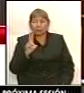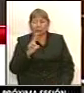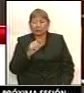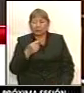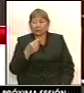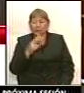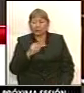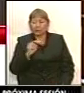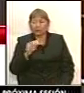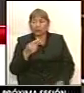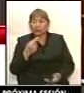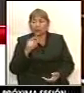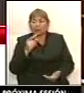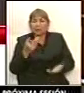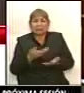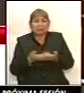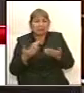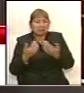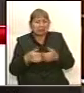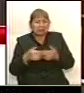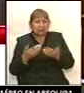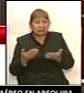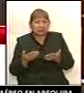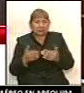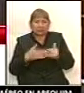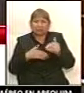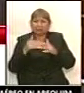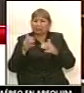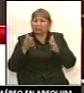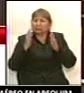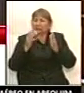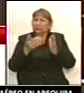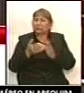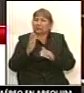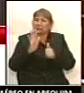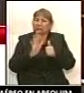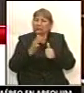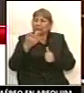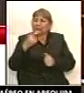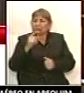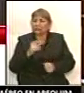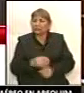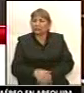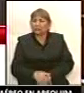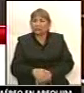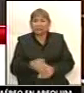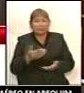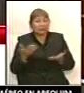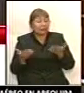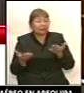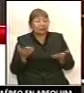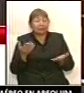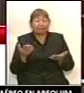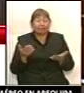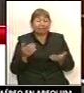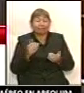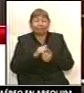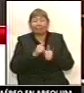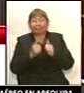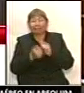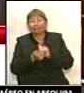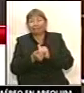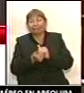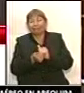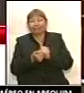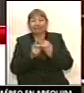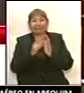22 millones. Y llegamos a una empresa constructora que le dan 6 millones. Y qué casualidad, cambia su línea de